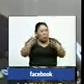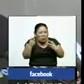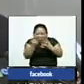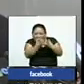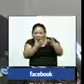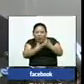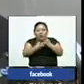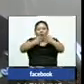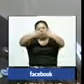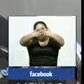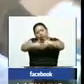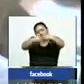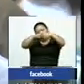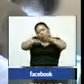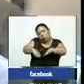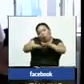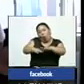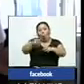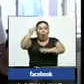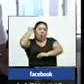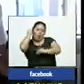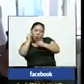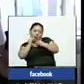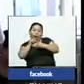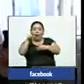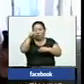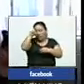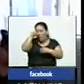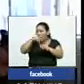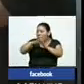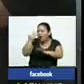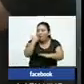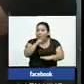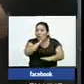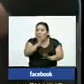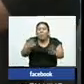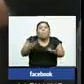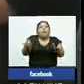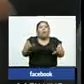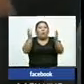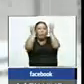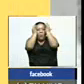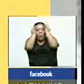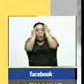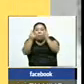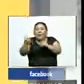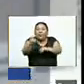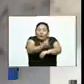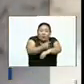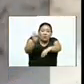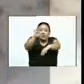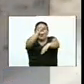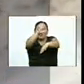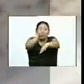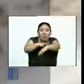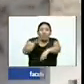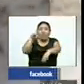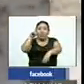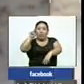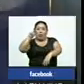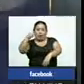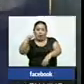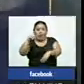maquilas o call center. Lo que continúa preocupando a las autoridades es el aumento de personas con dengue. 58